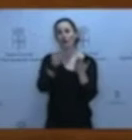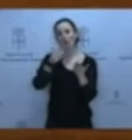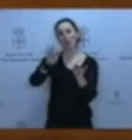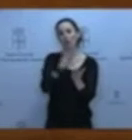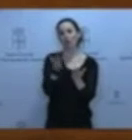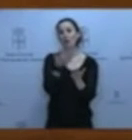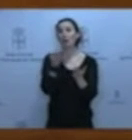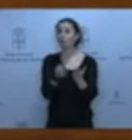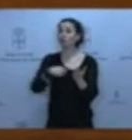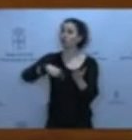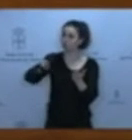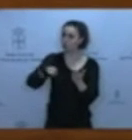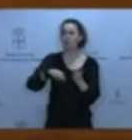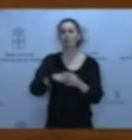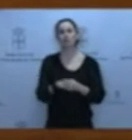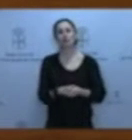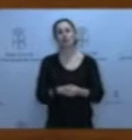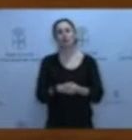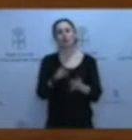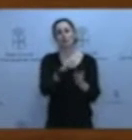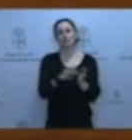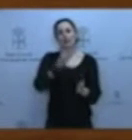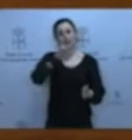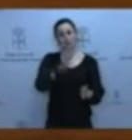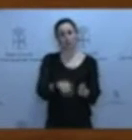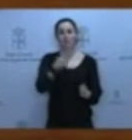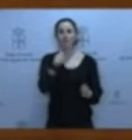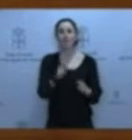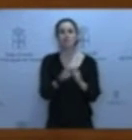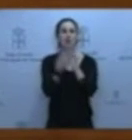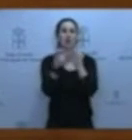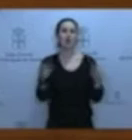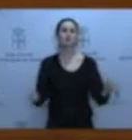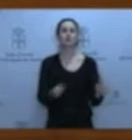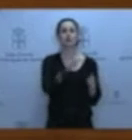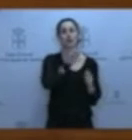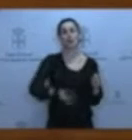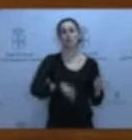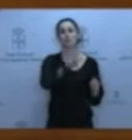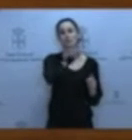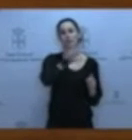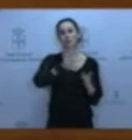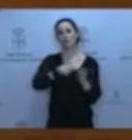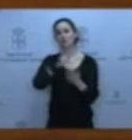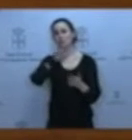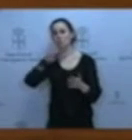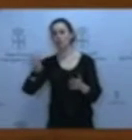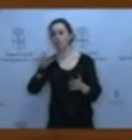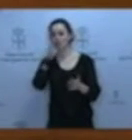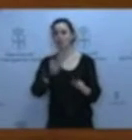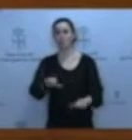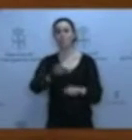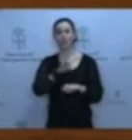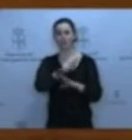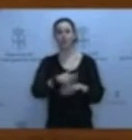in Health en el año 2014 encuentran un incremento entre los 35 y 54 años y relación con el desempleo como factor